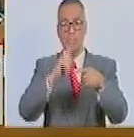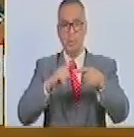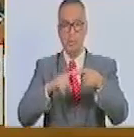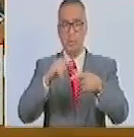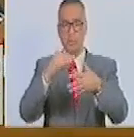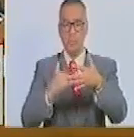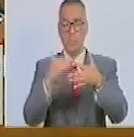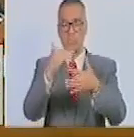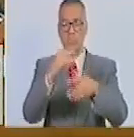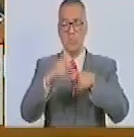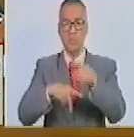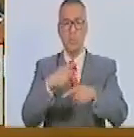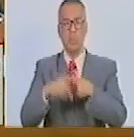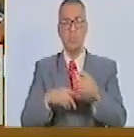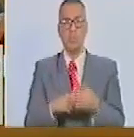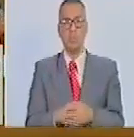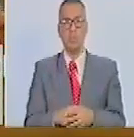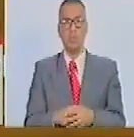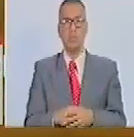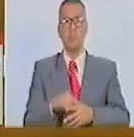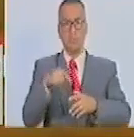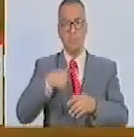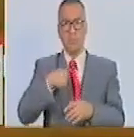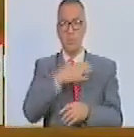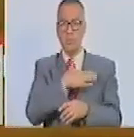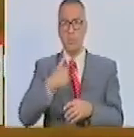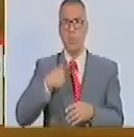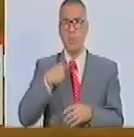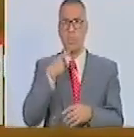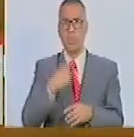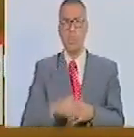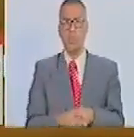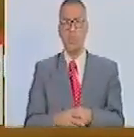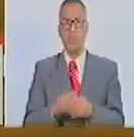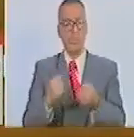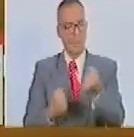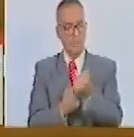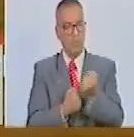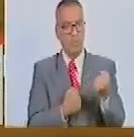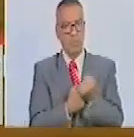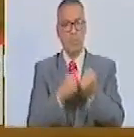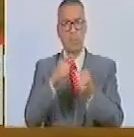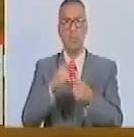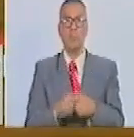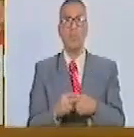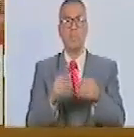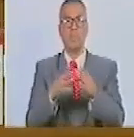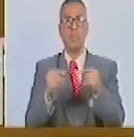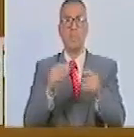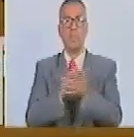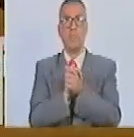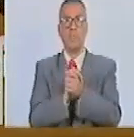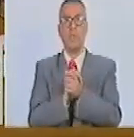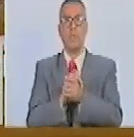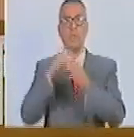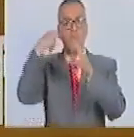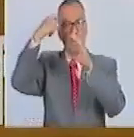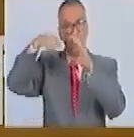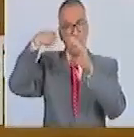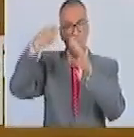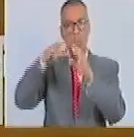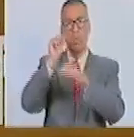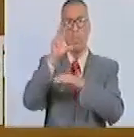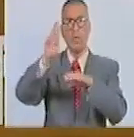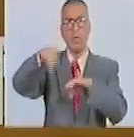etapa de ese proceso. Yo quisiera, con el apoyo de los compañeros de audiovisuales de la